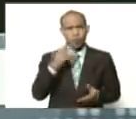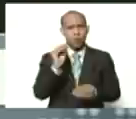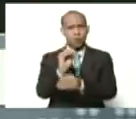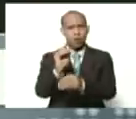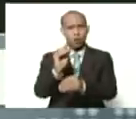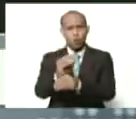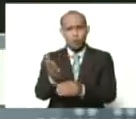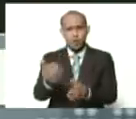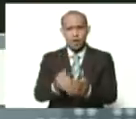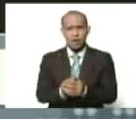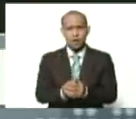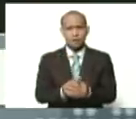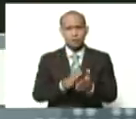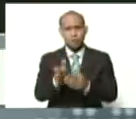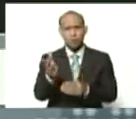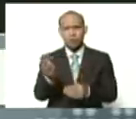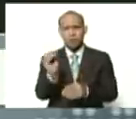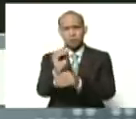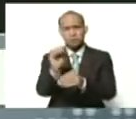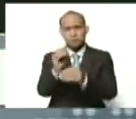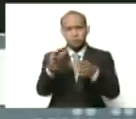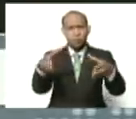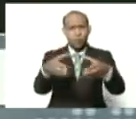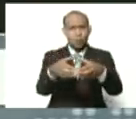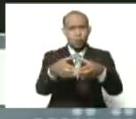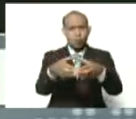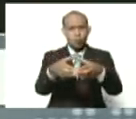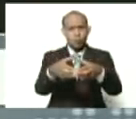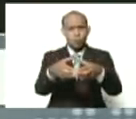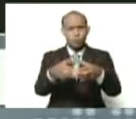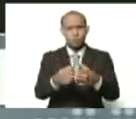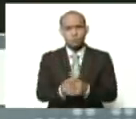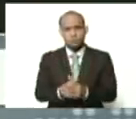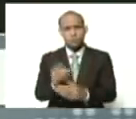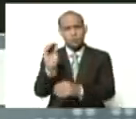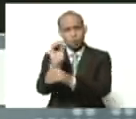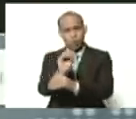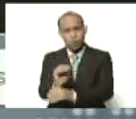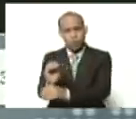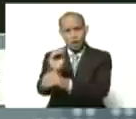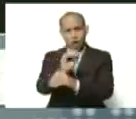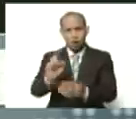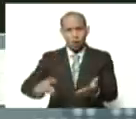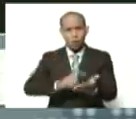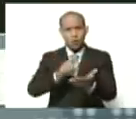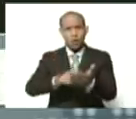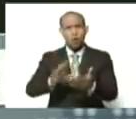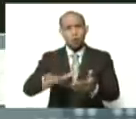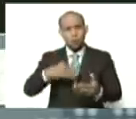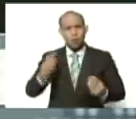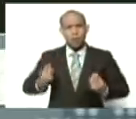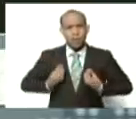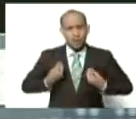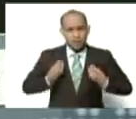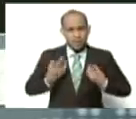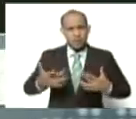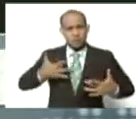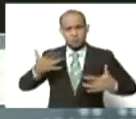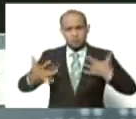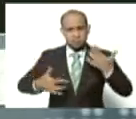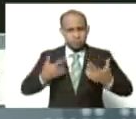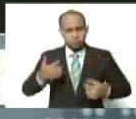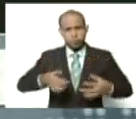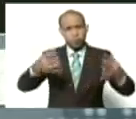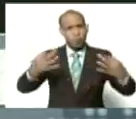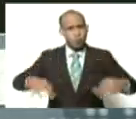llamada inmunidad de rebaño. Y con los cuidados vamos a poder tener una vida más activa, más dinámica y más